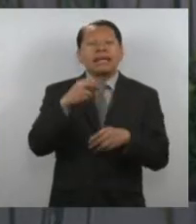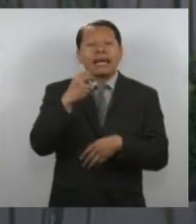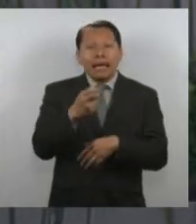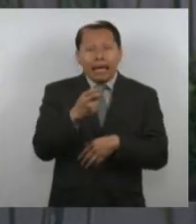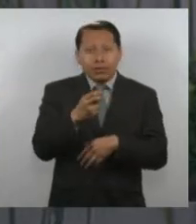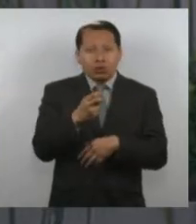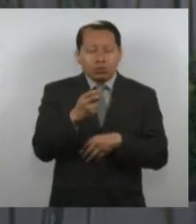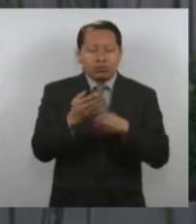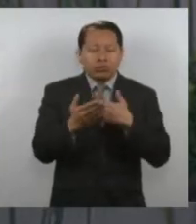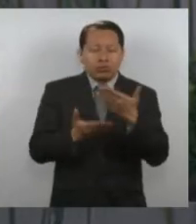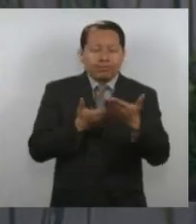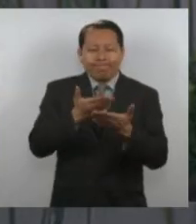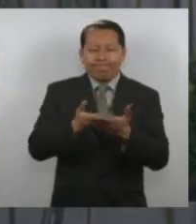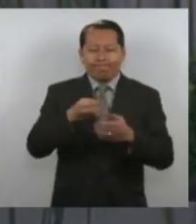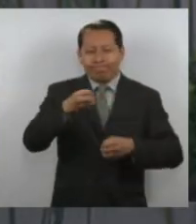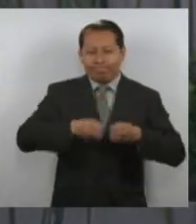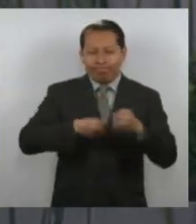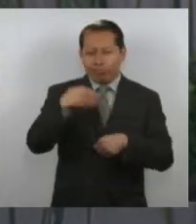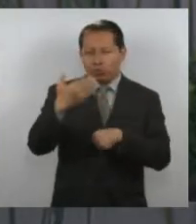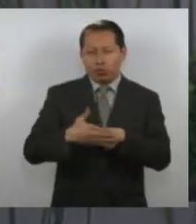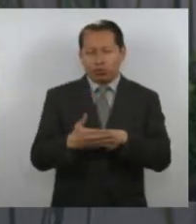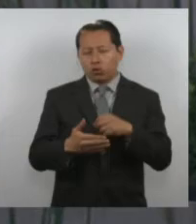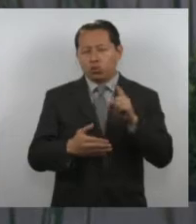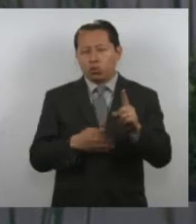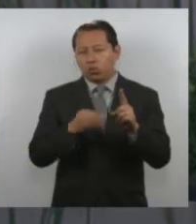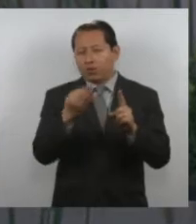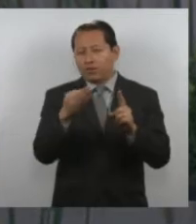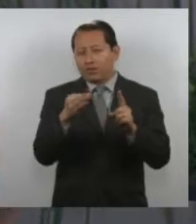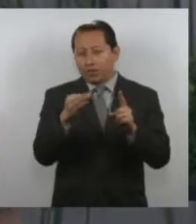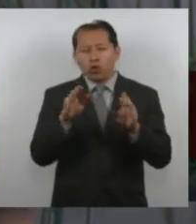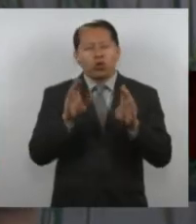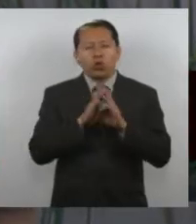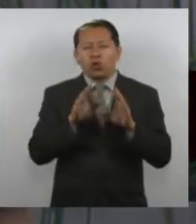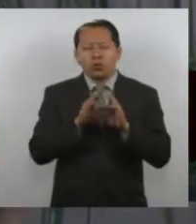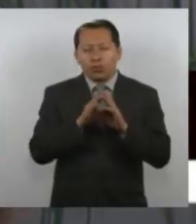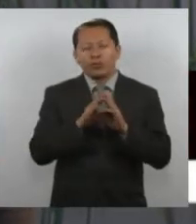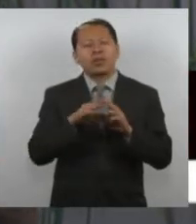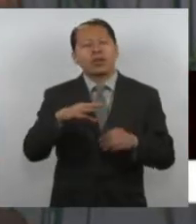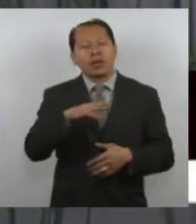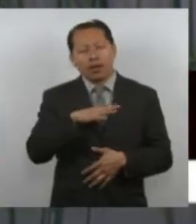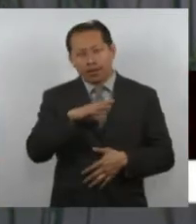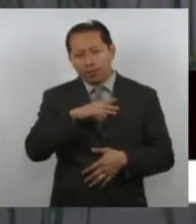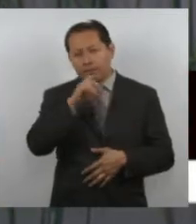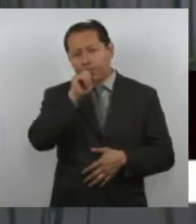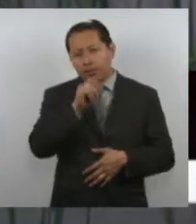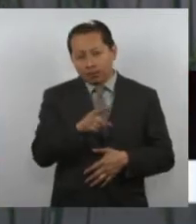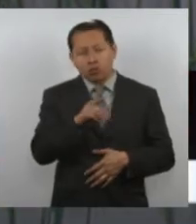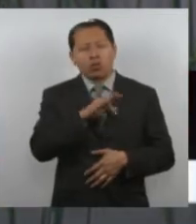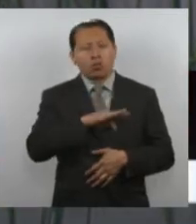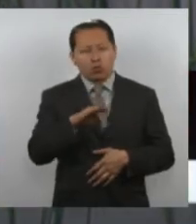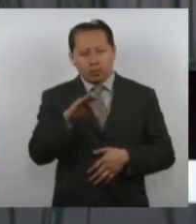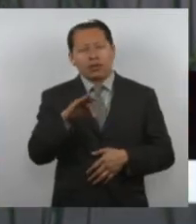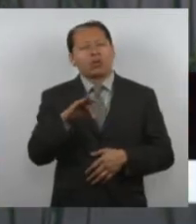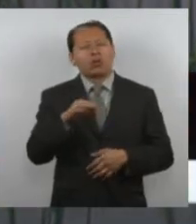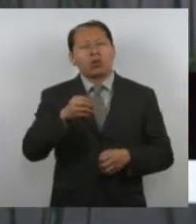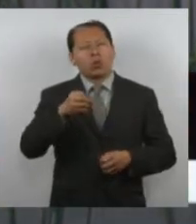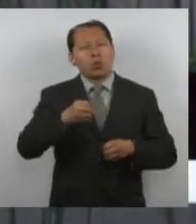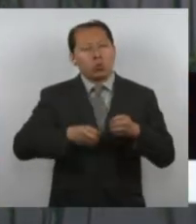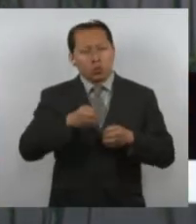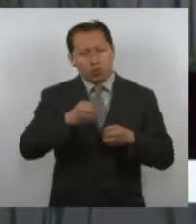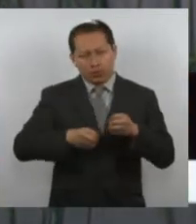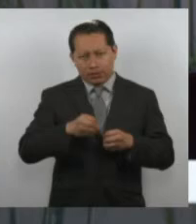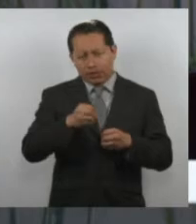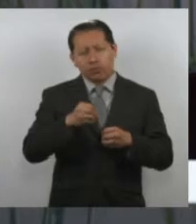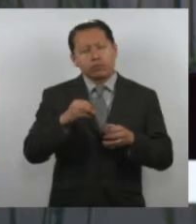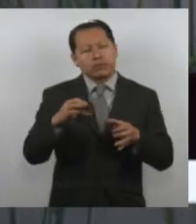estas reformas judiciales el próximo 1 de febrero, a partir de que se está alineando el Poder Judicial a los